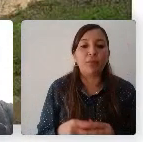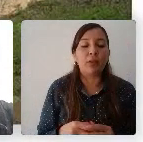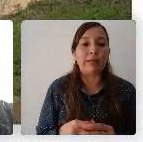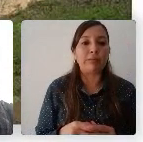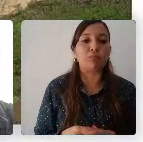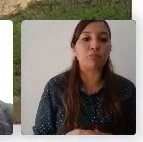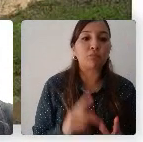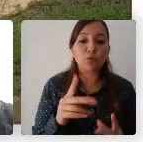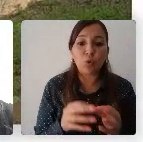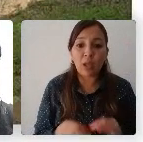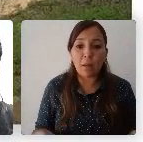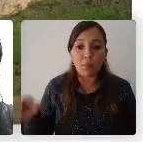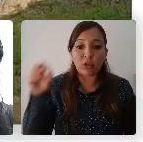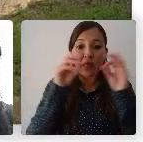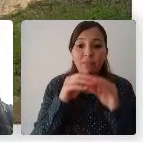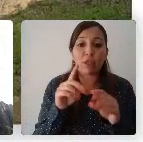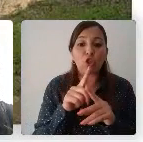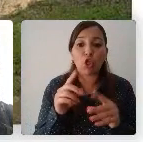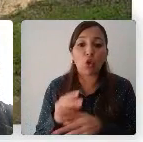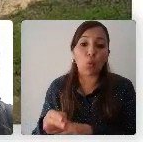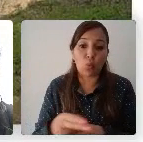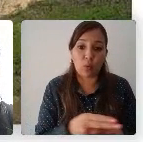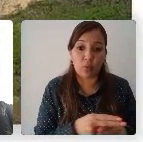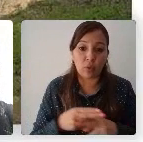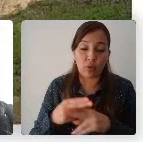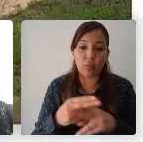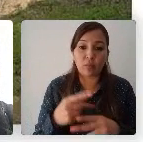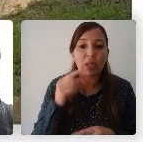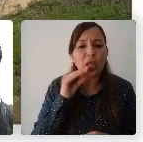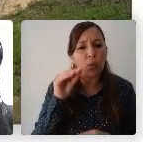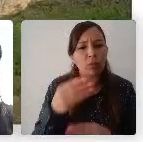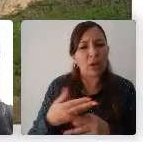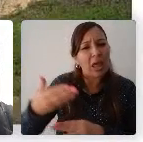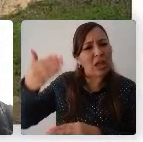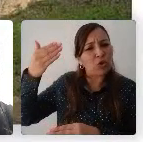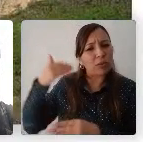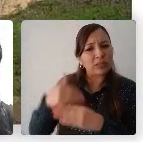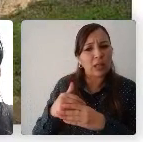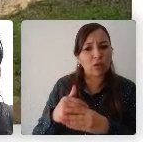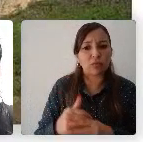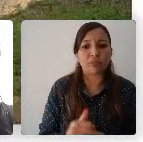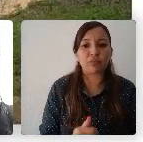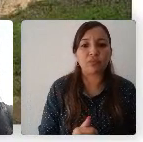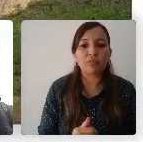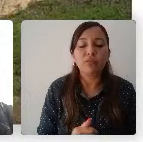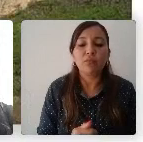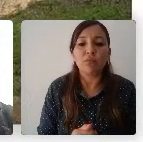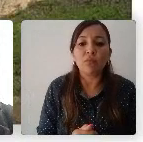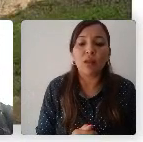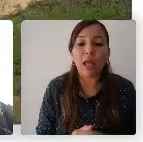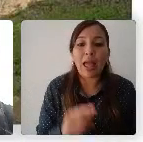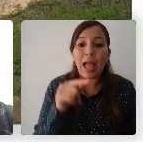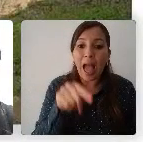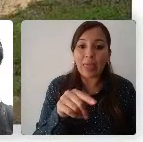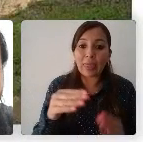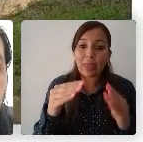reserva, ¿no? Y les comento pues que el año pasado hubo emprendimientos dentro del Pacaya que han ganado